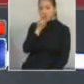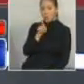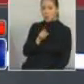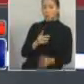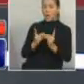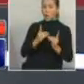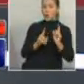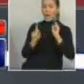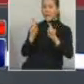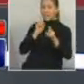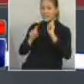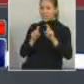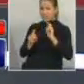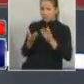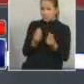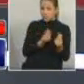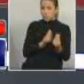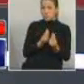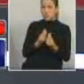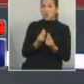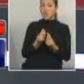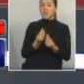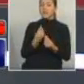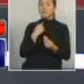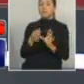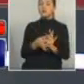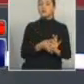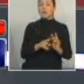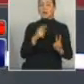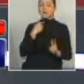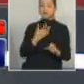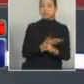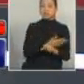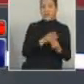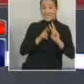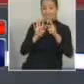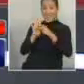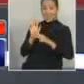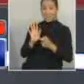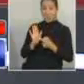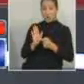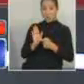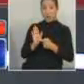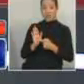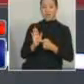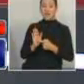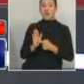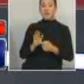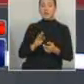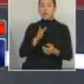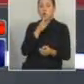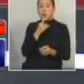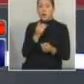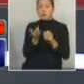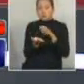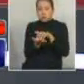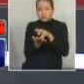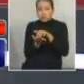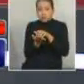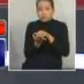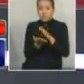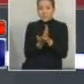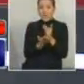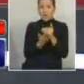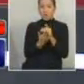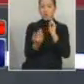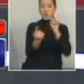críticas también respecto a los efectos que va a generar esta reforma, que no hay efectivamente cálculos concretos y proyecciones